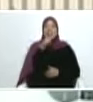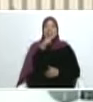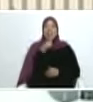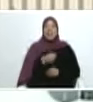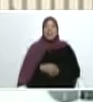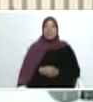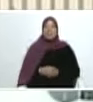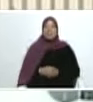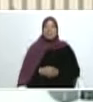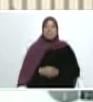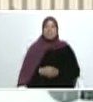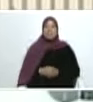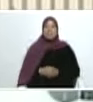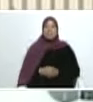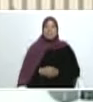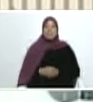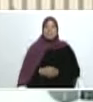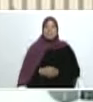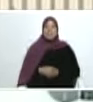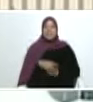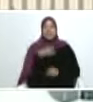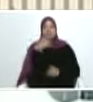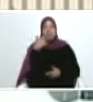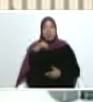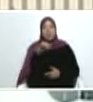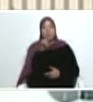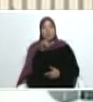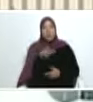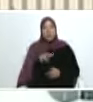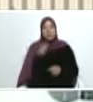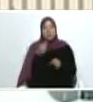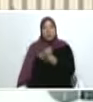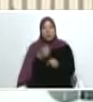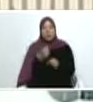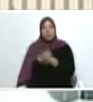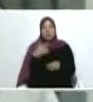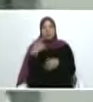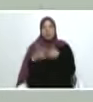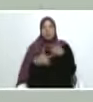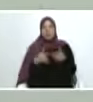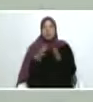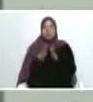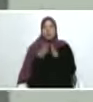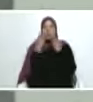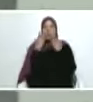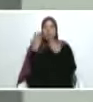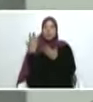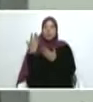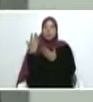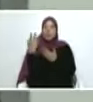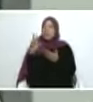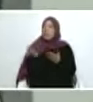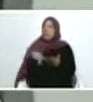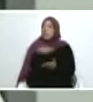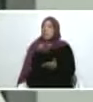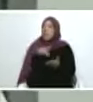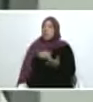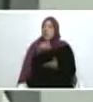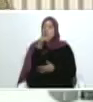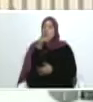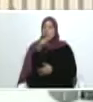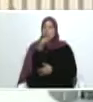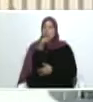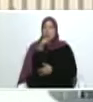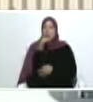disvariar. No nos dejemos distraer con campañas negativas, nacionales e internacionales,